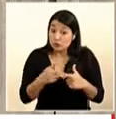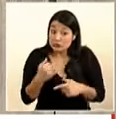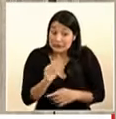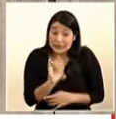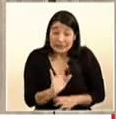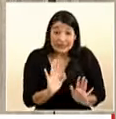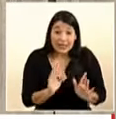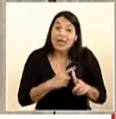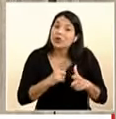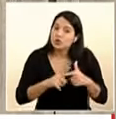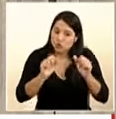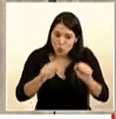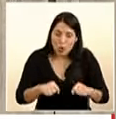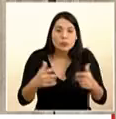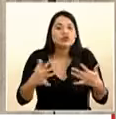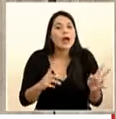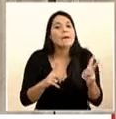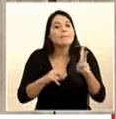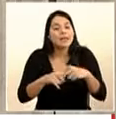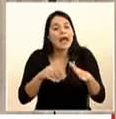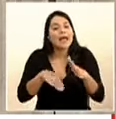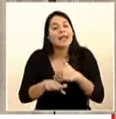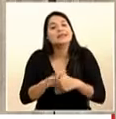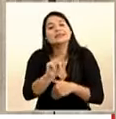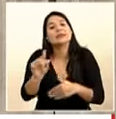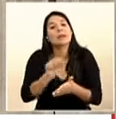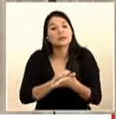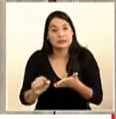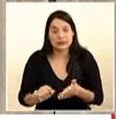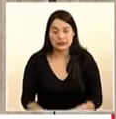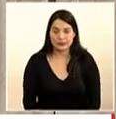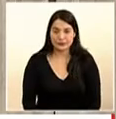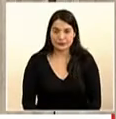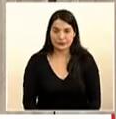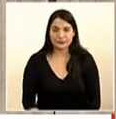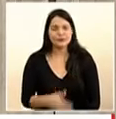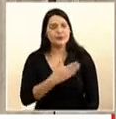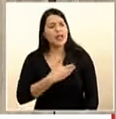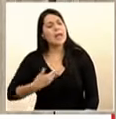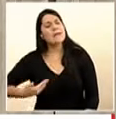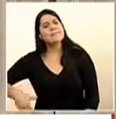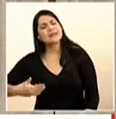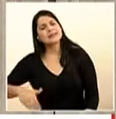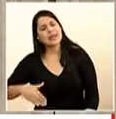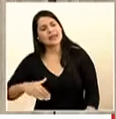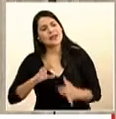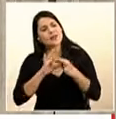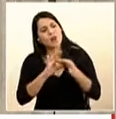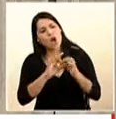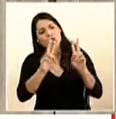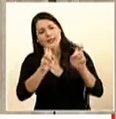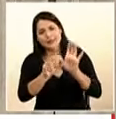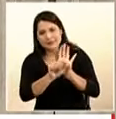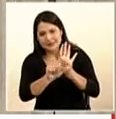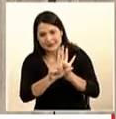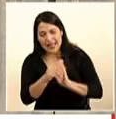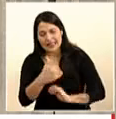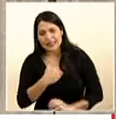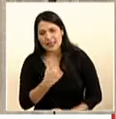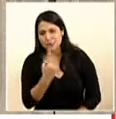este período que iniciaríamos con las nuevas medidas presidente precisamente en temas legislativos tenemos una